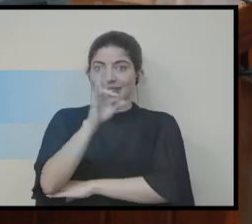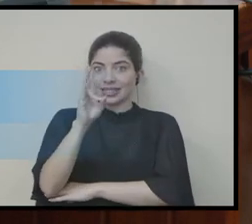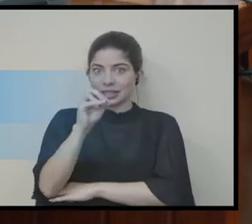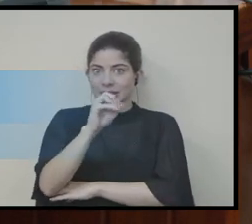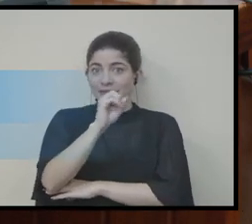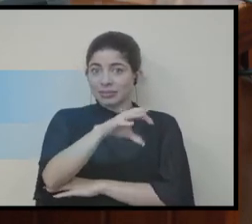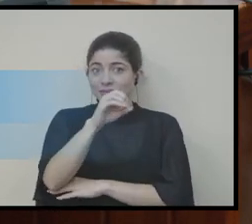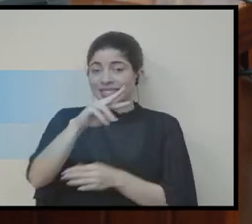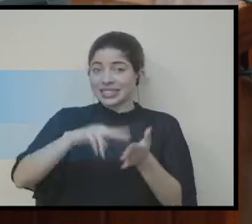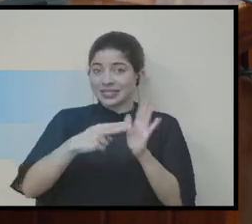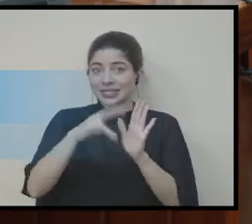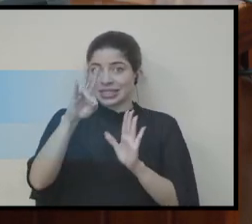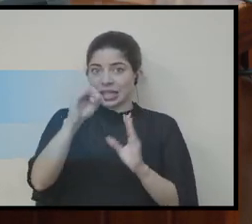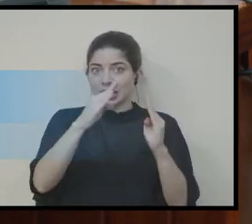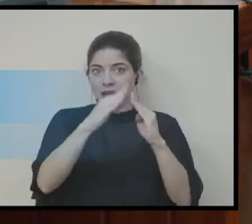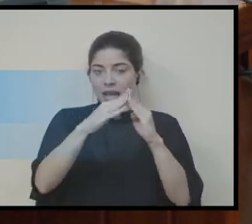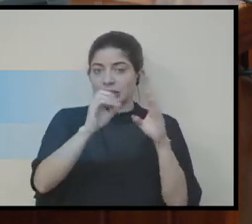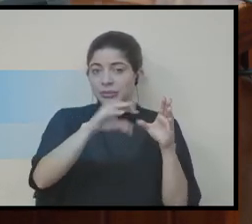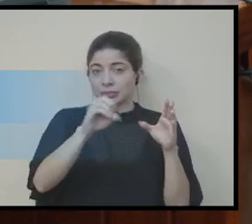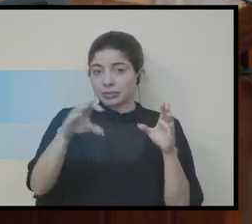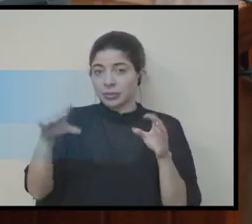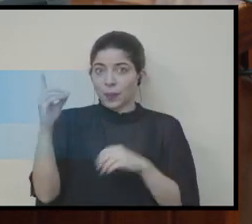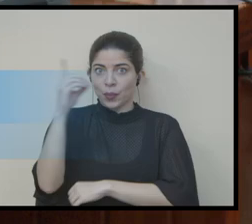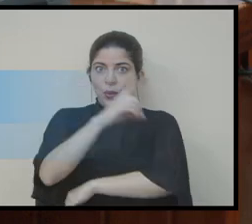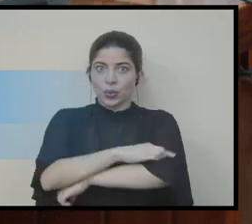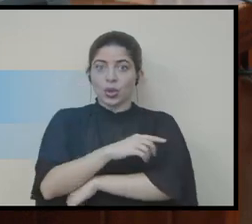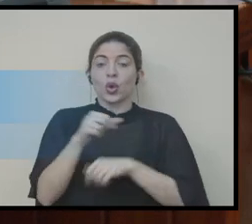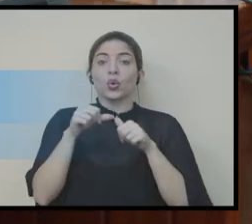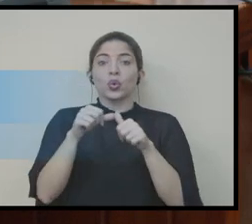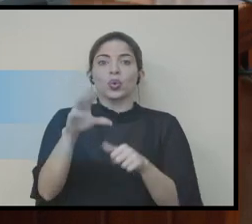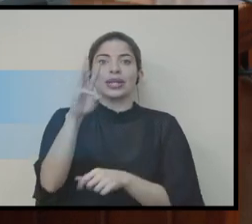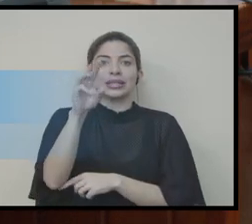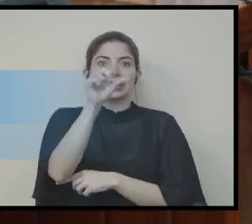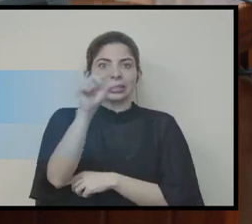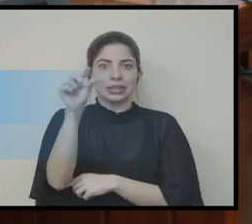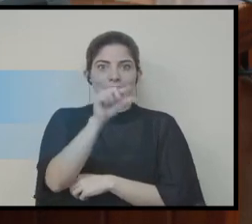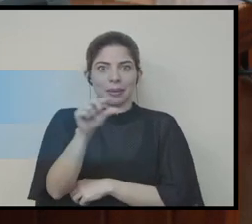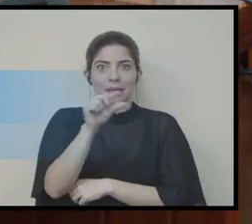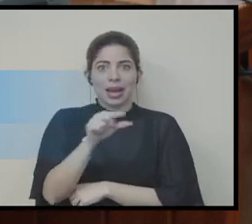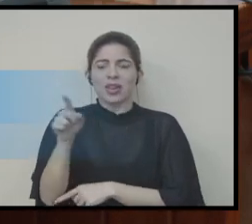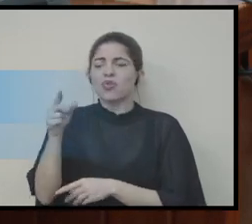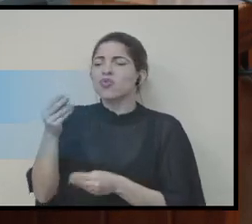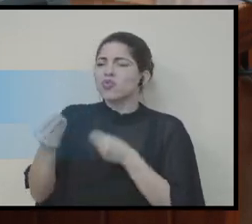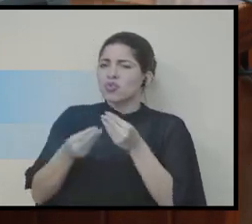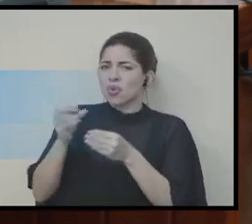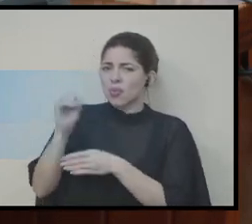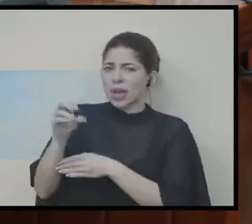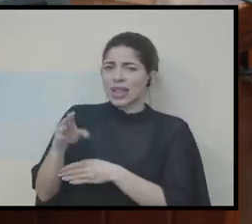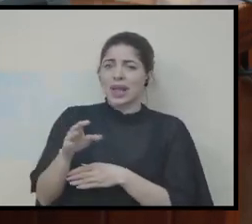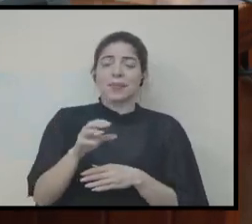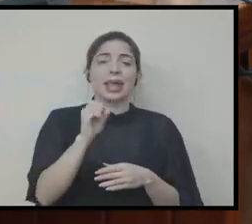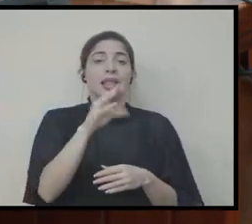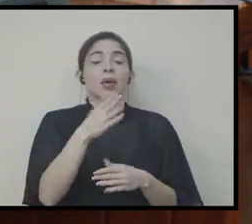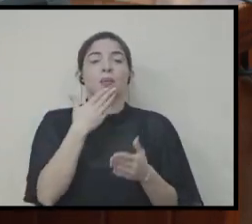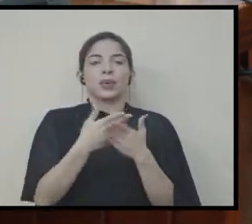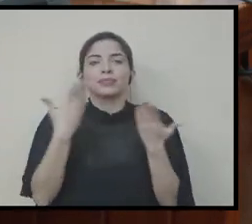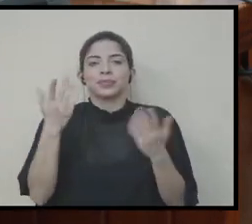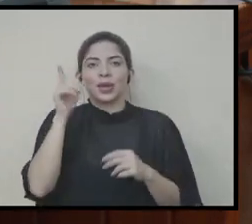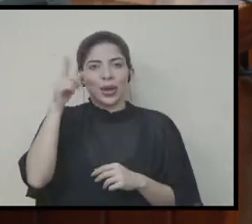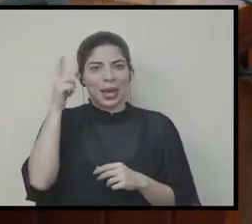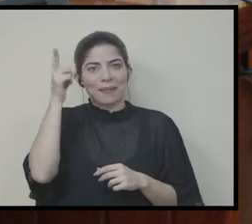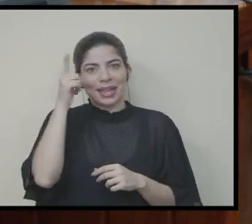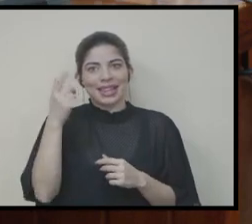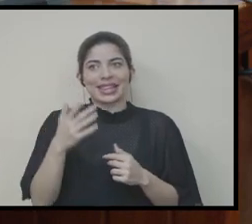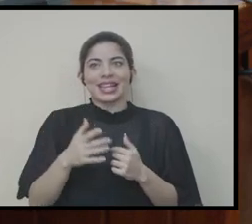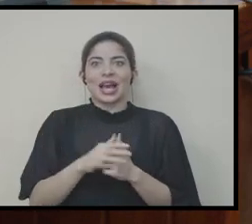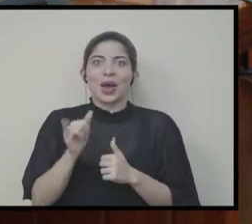íbamos a 70 casas. Y así fue por 6 semanas. ¿Cómo hacían las entregas? Las entregas, bueno, obviamente,